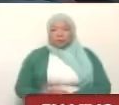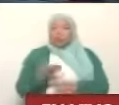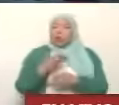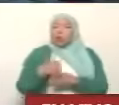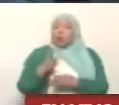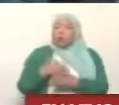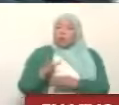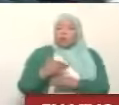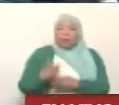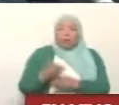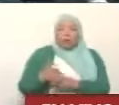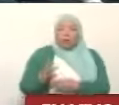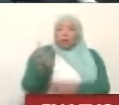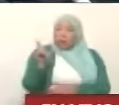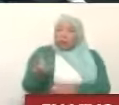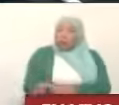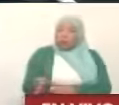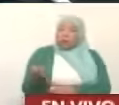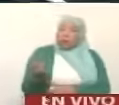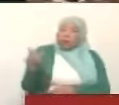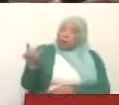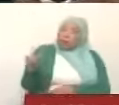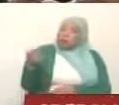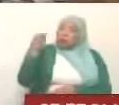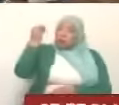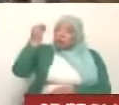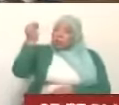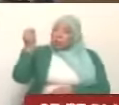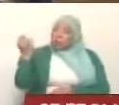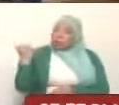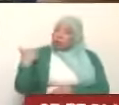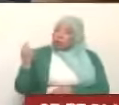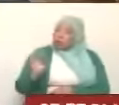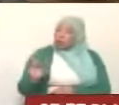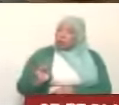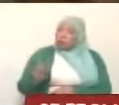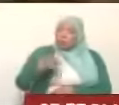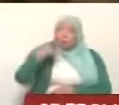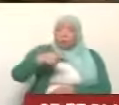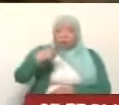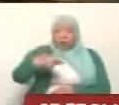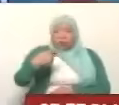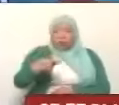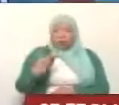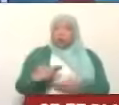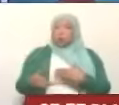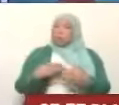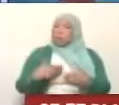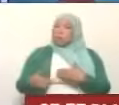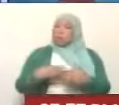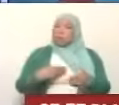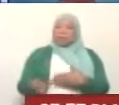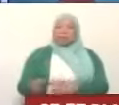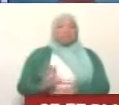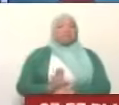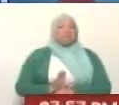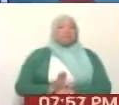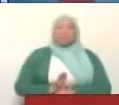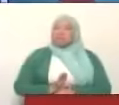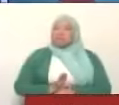importa el qué dirán. Aquí no hay cálculo político. No me importa. Y te puedo